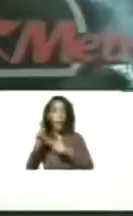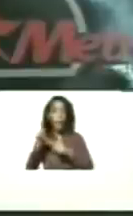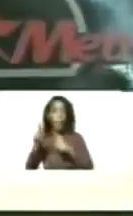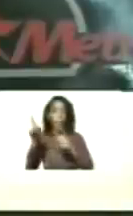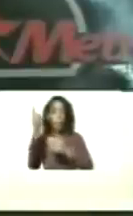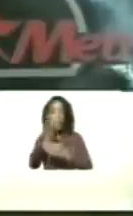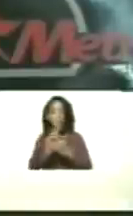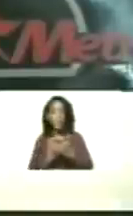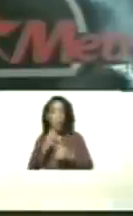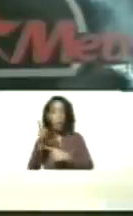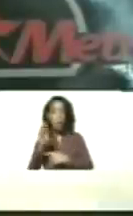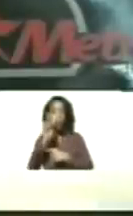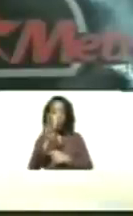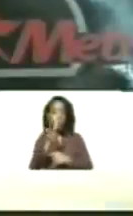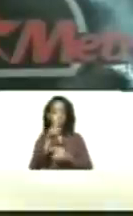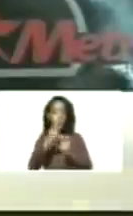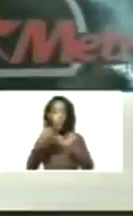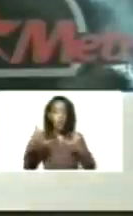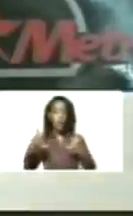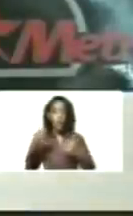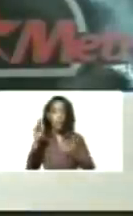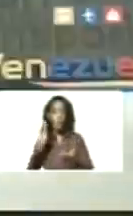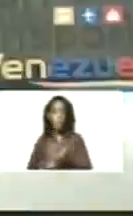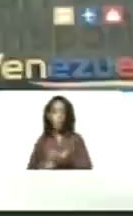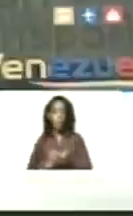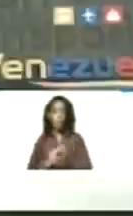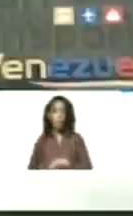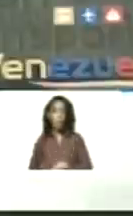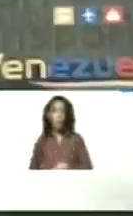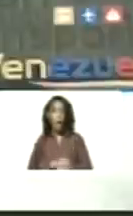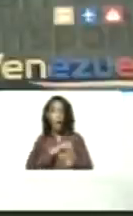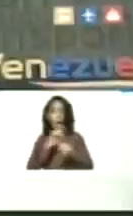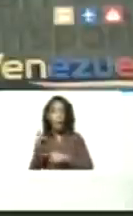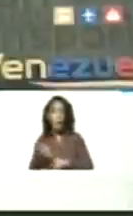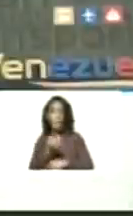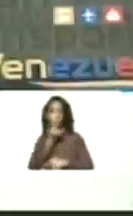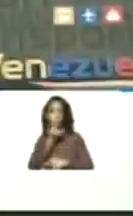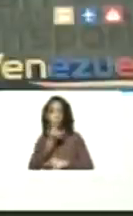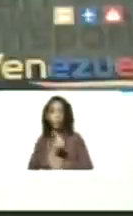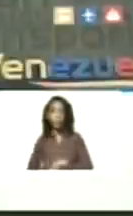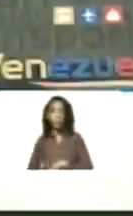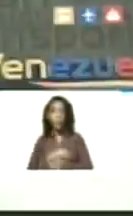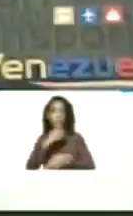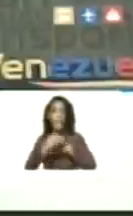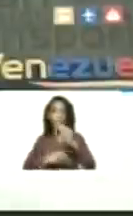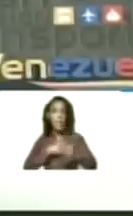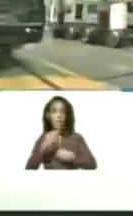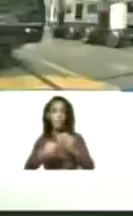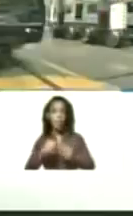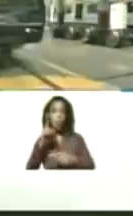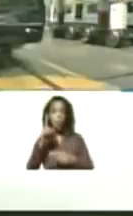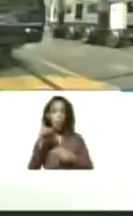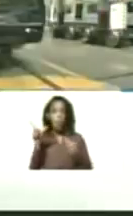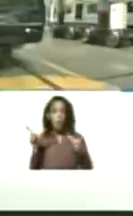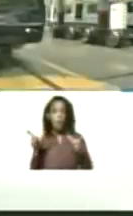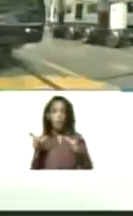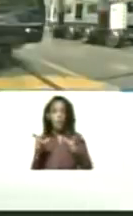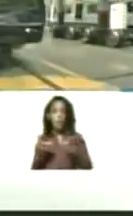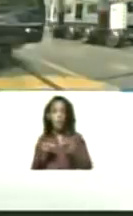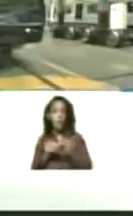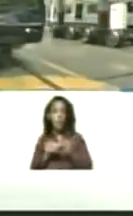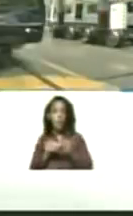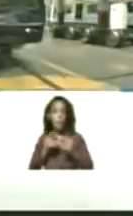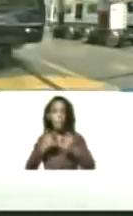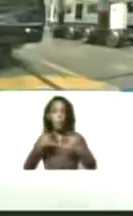el diseño original eran dos cables que deberían estar colocados. Esta falla generó una degradación del cable. Si bien él